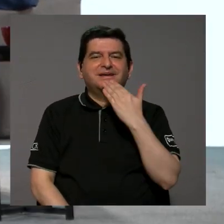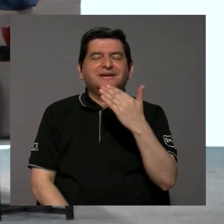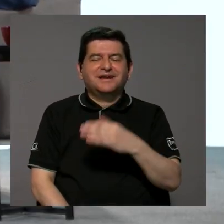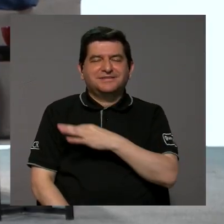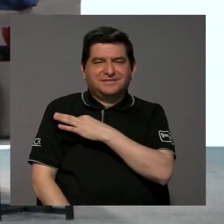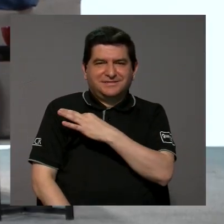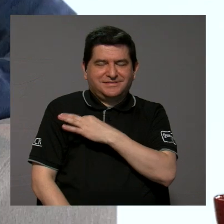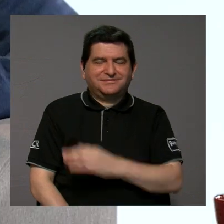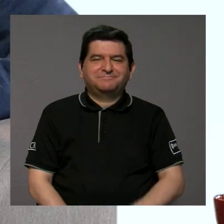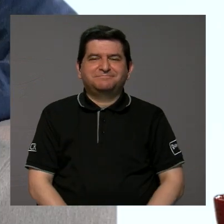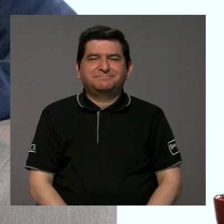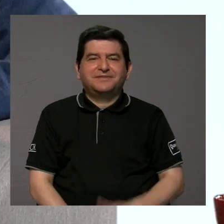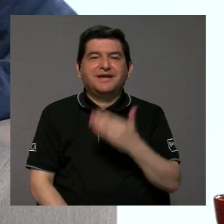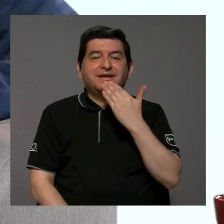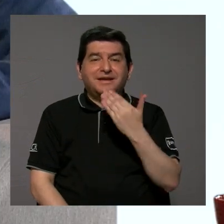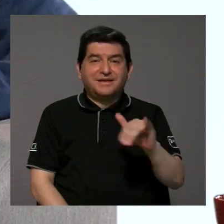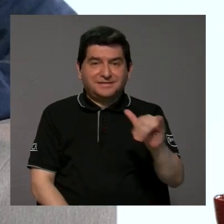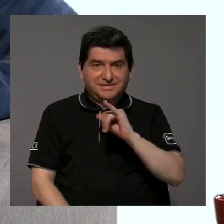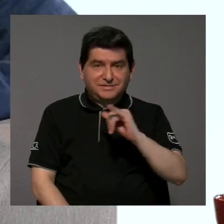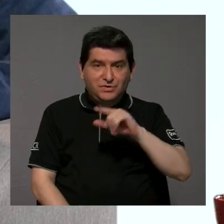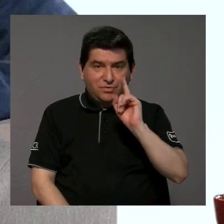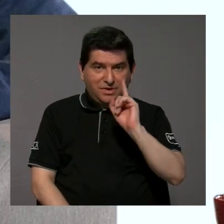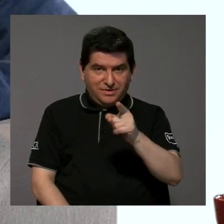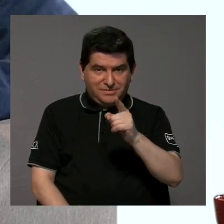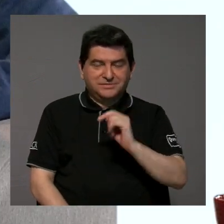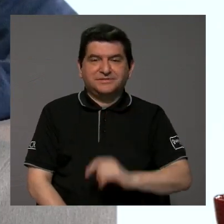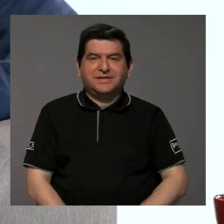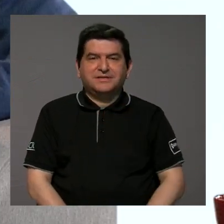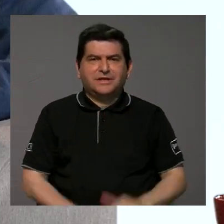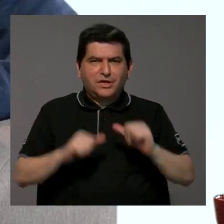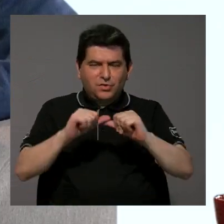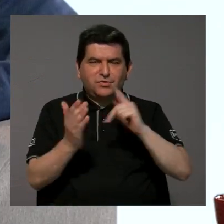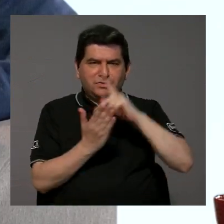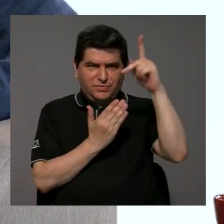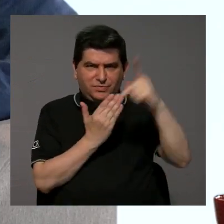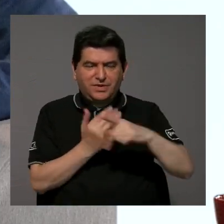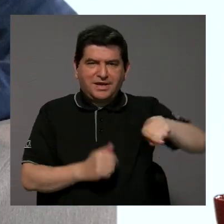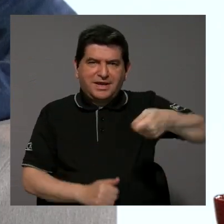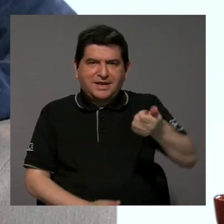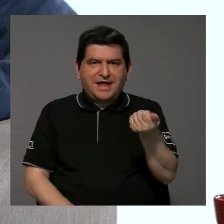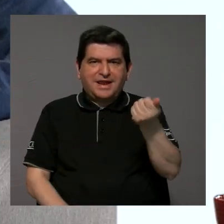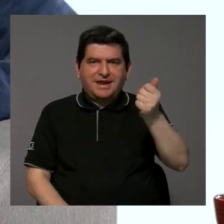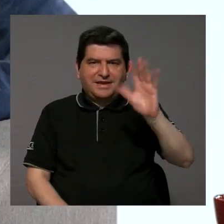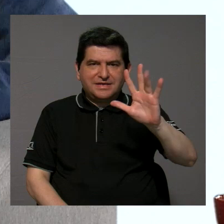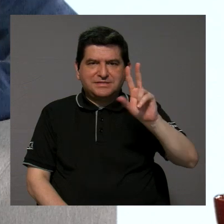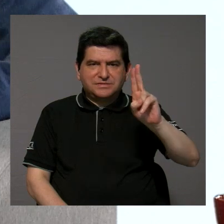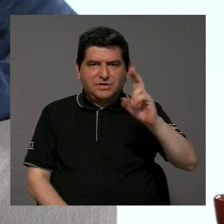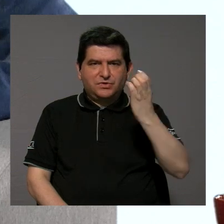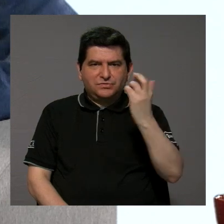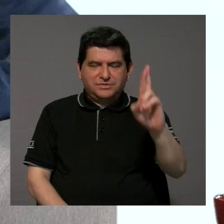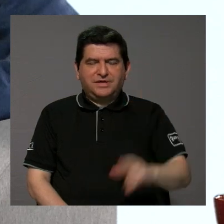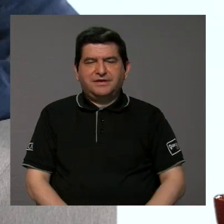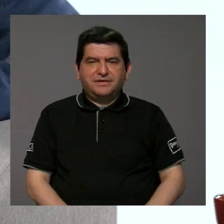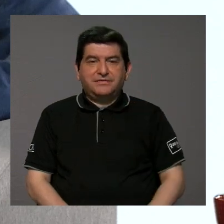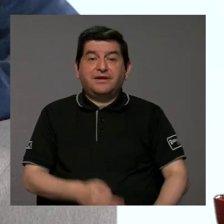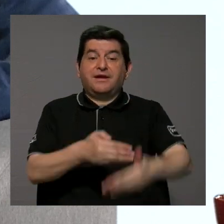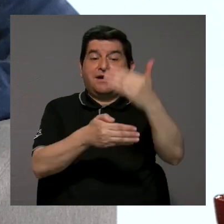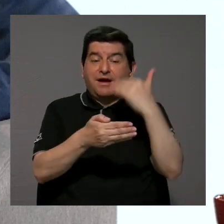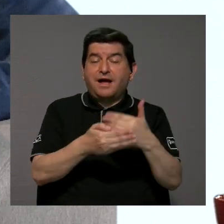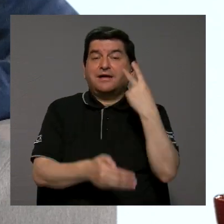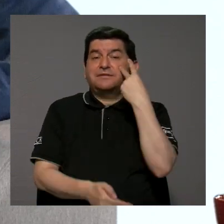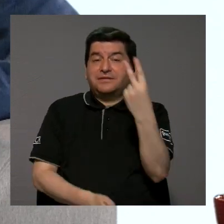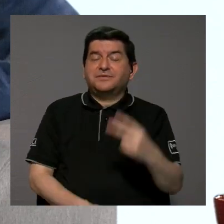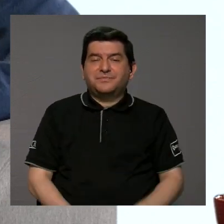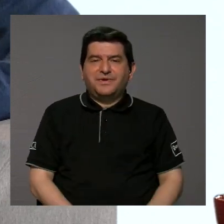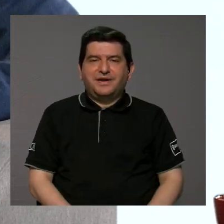espacio. Le agradecemos muchísimo. Gracias también a ustedes. Continúen con la programación de Canal 15 UCR, no sin